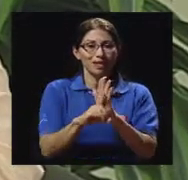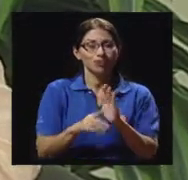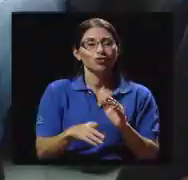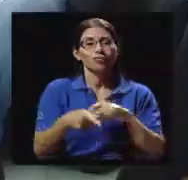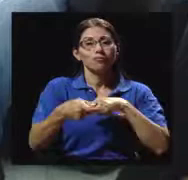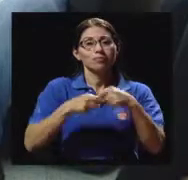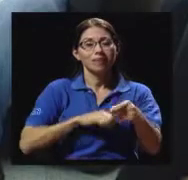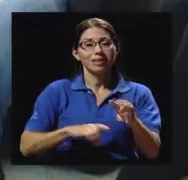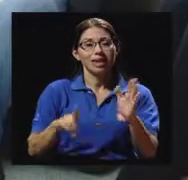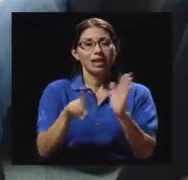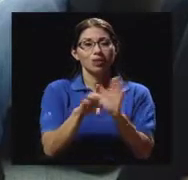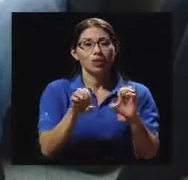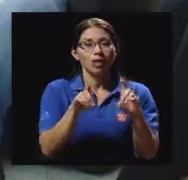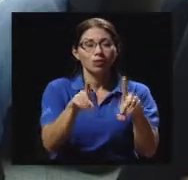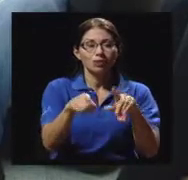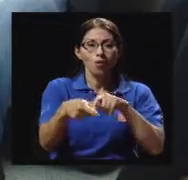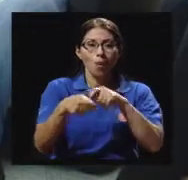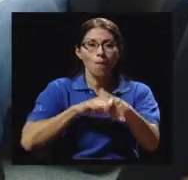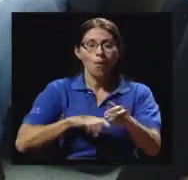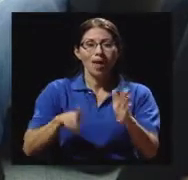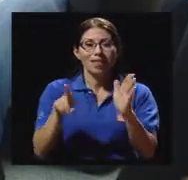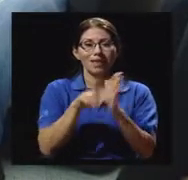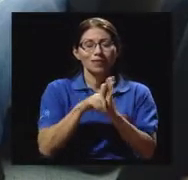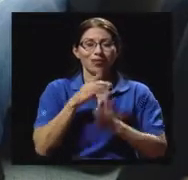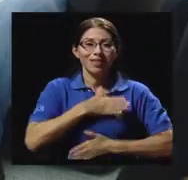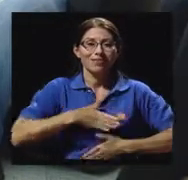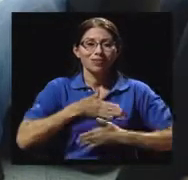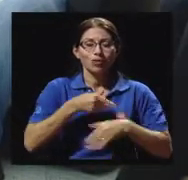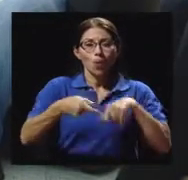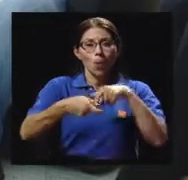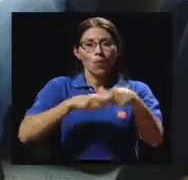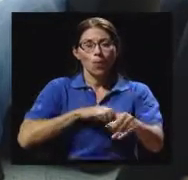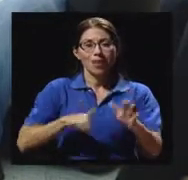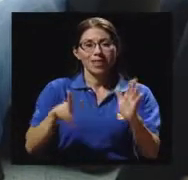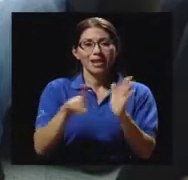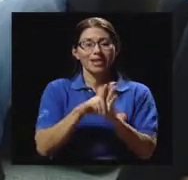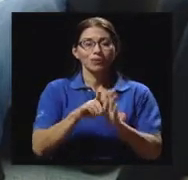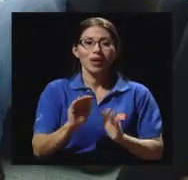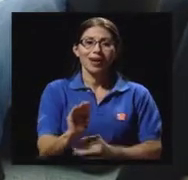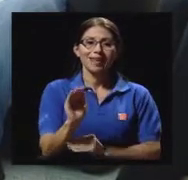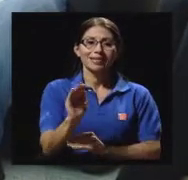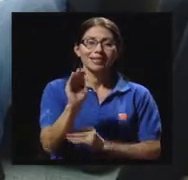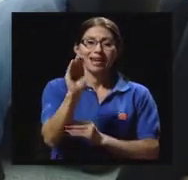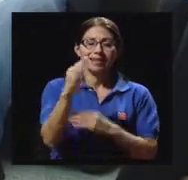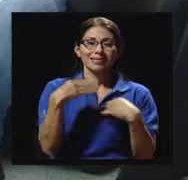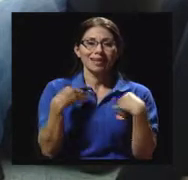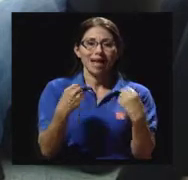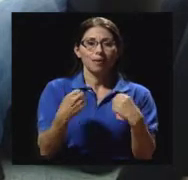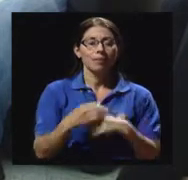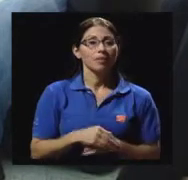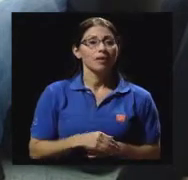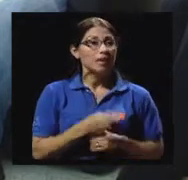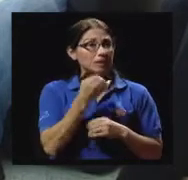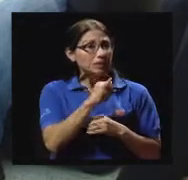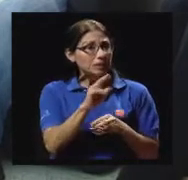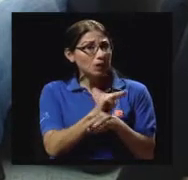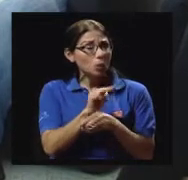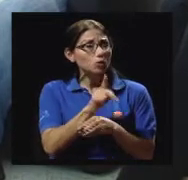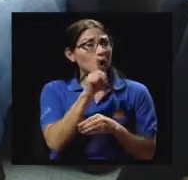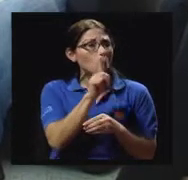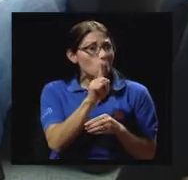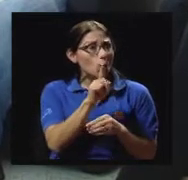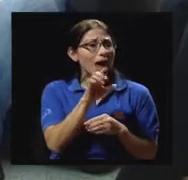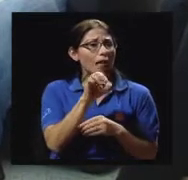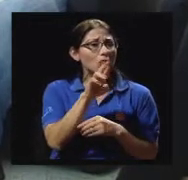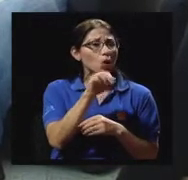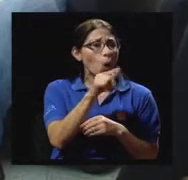educación, derecho a la diversión, derecho a crecer sanamente. ¿Un tipo de droga lleva a otra droga?